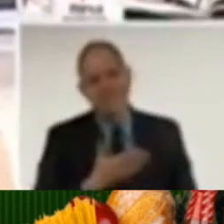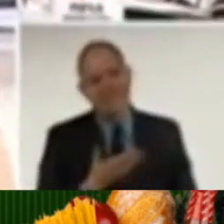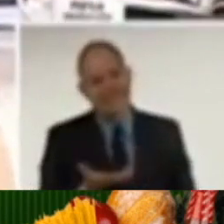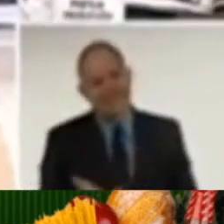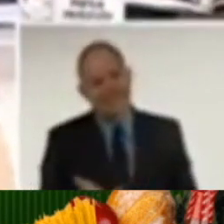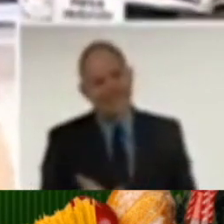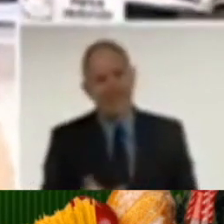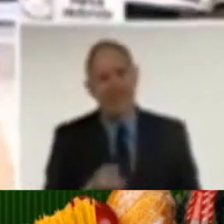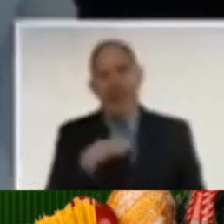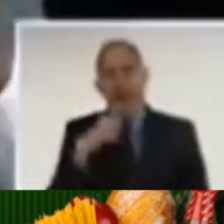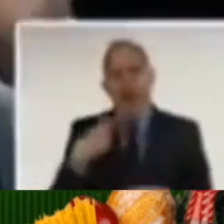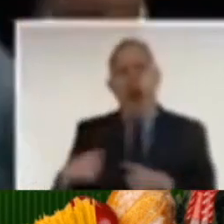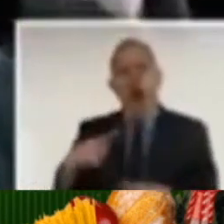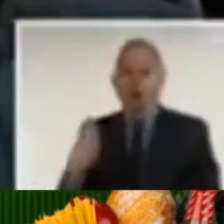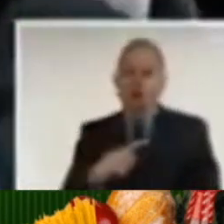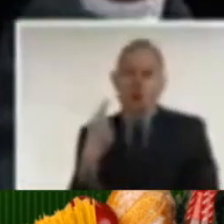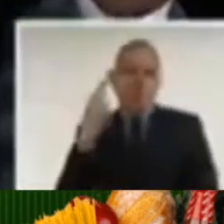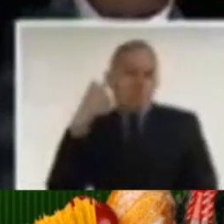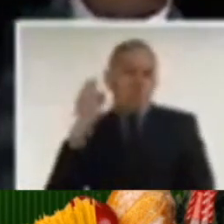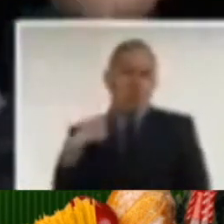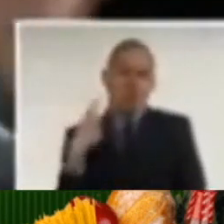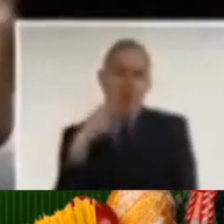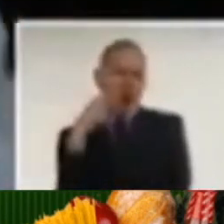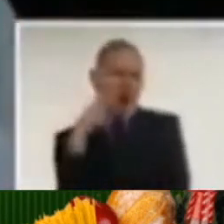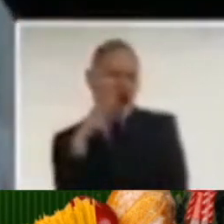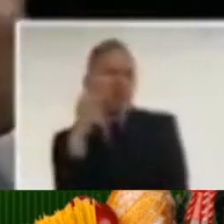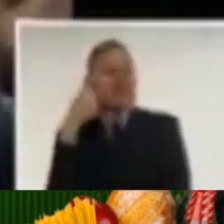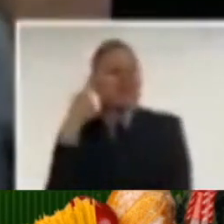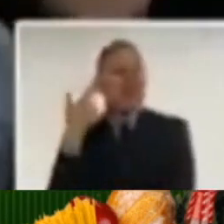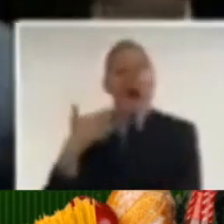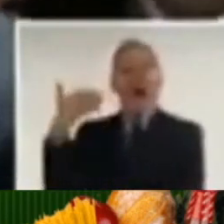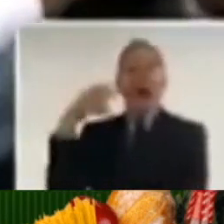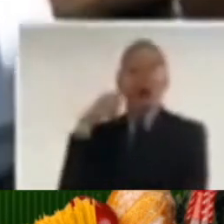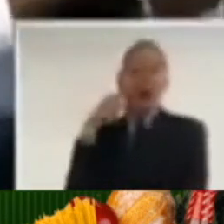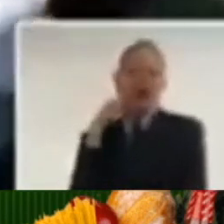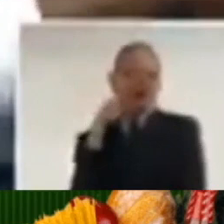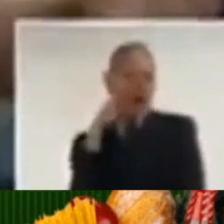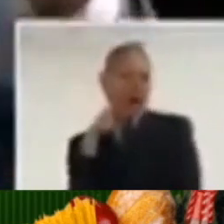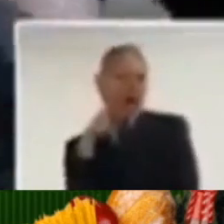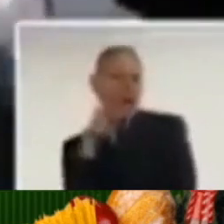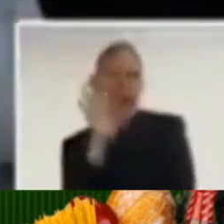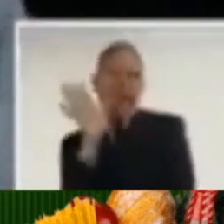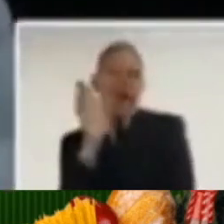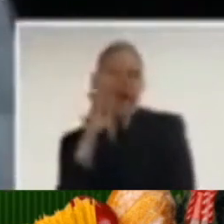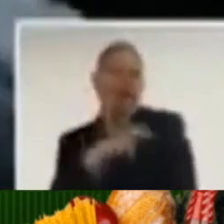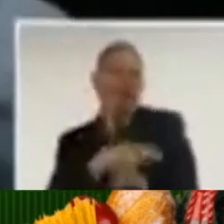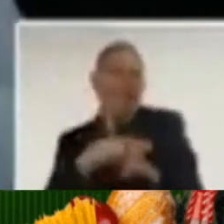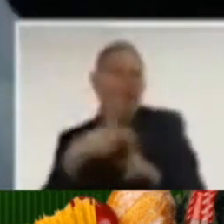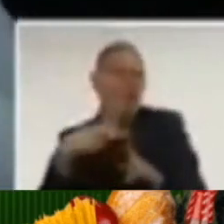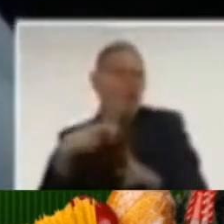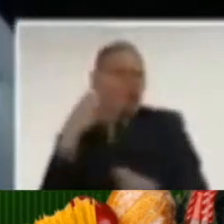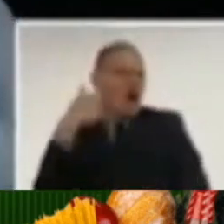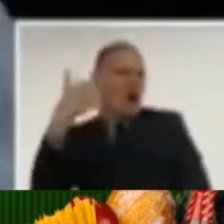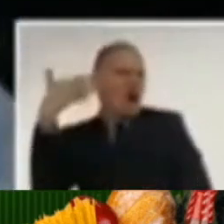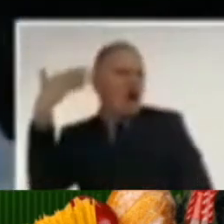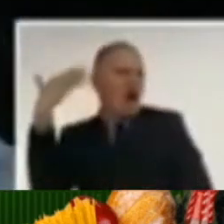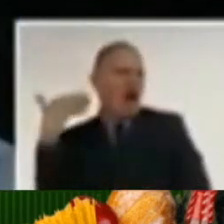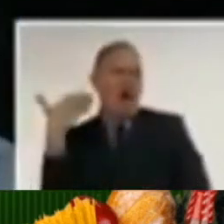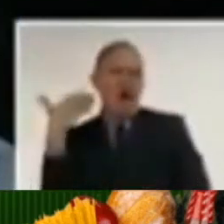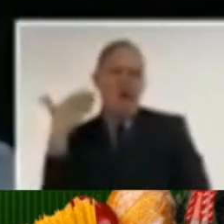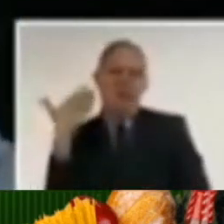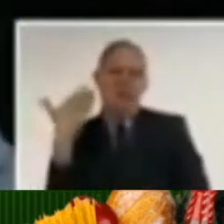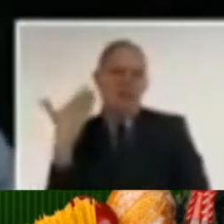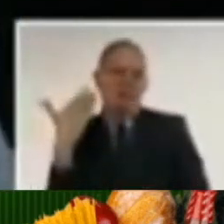nos quedamos simplemente contemplando lo hermosa que fue la columna y Y alejamos esa columna de hacer plataforma eficiente